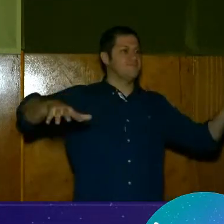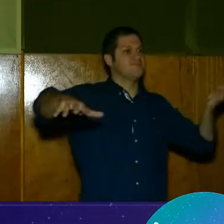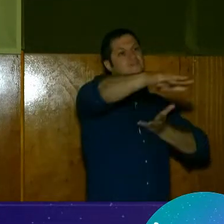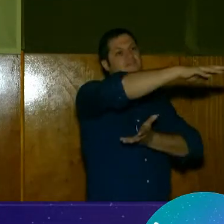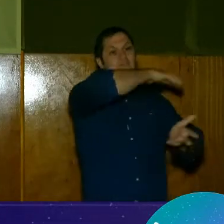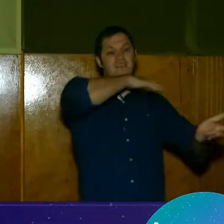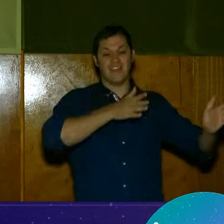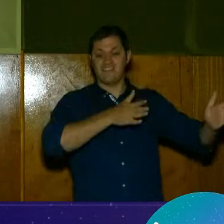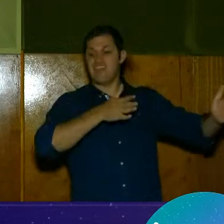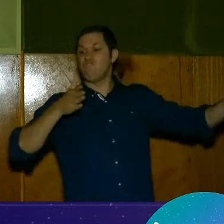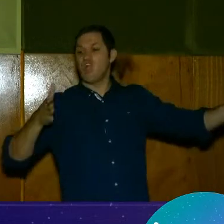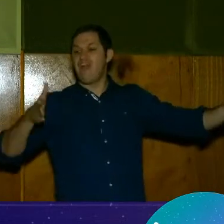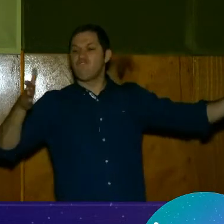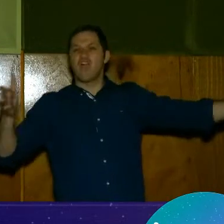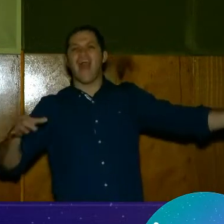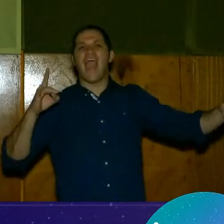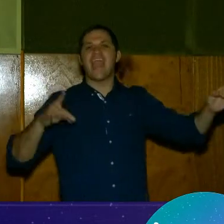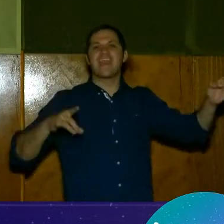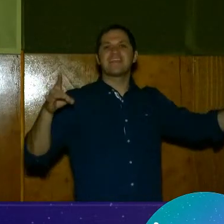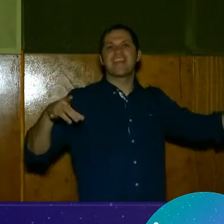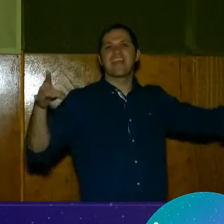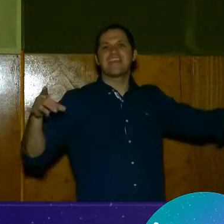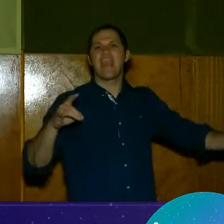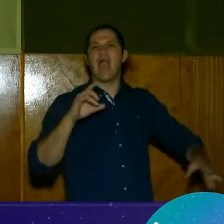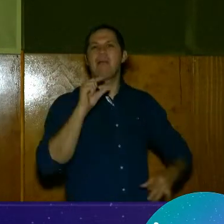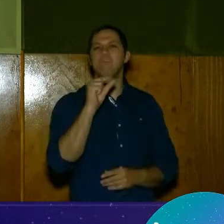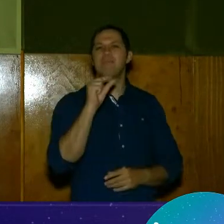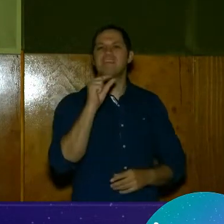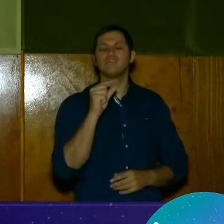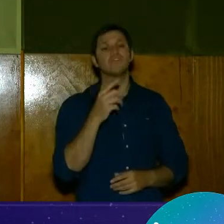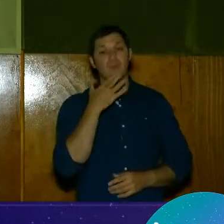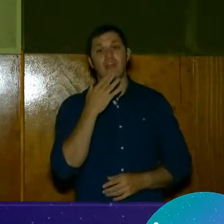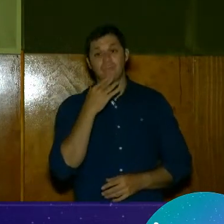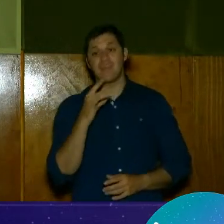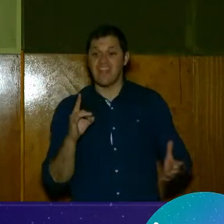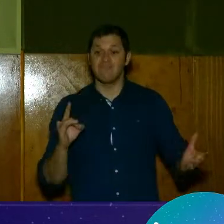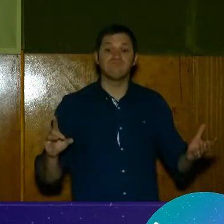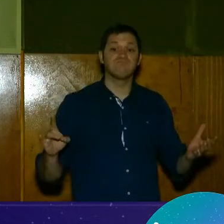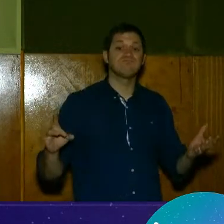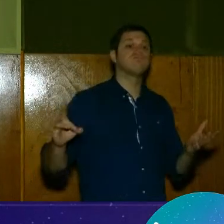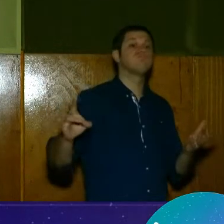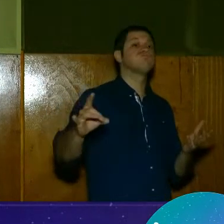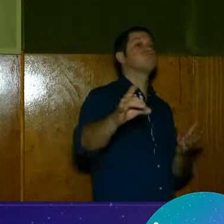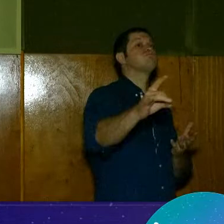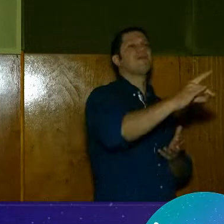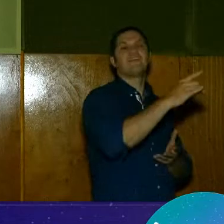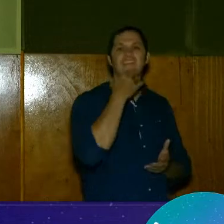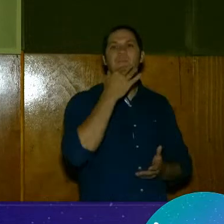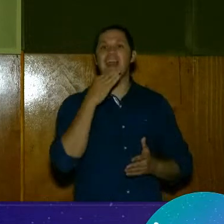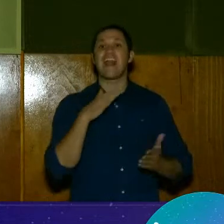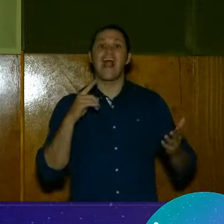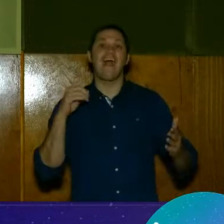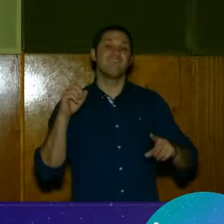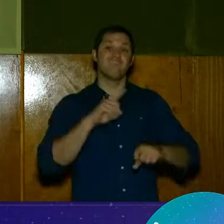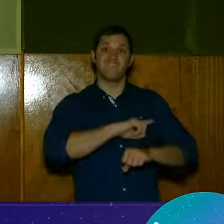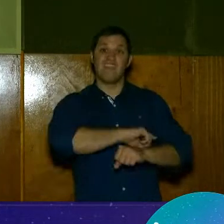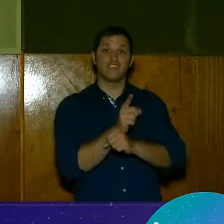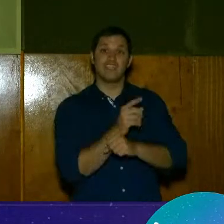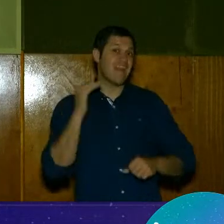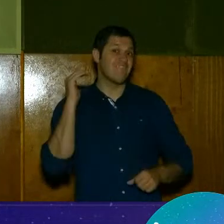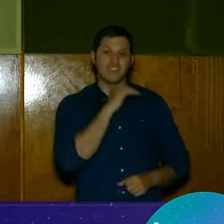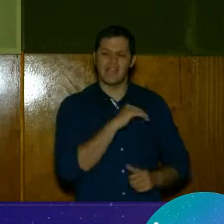estrellas está en el centro hacia fuera empiezan a ver - y uno dice se parece entre comillas al